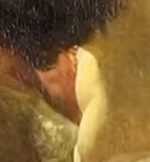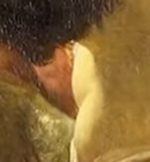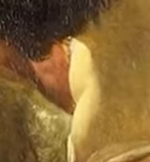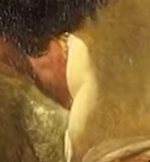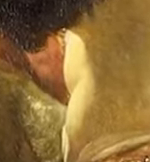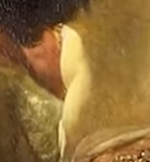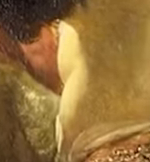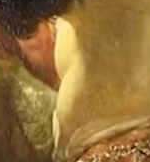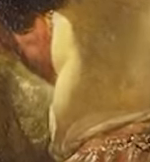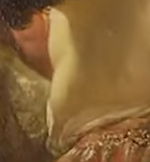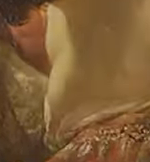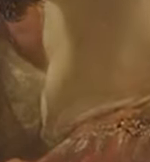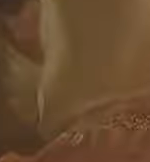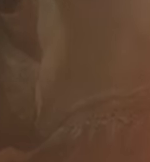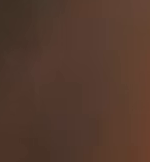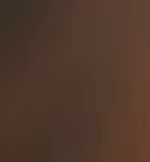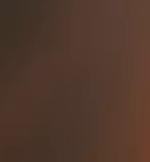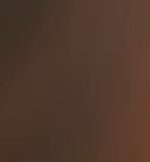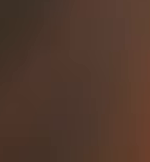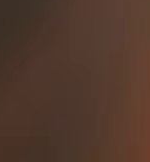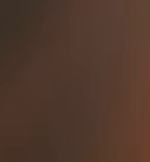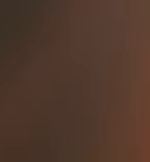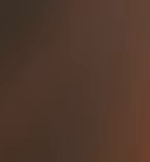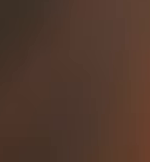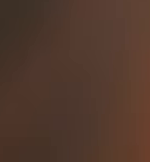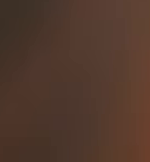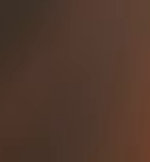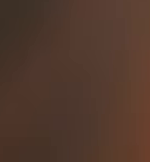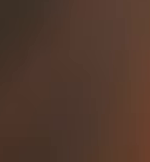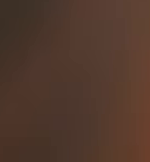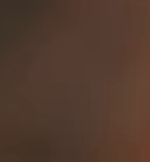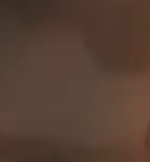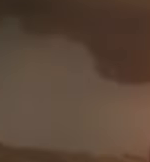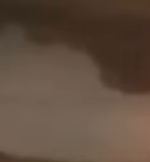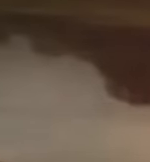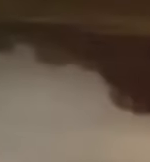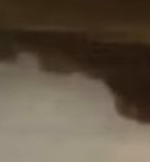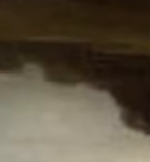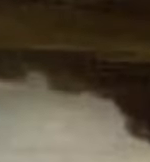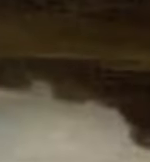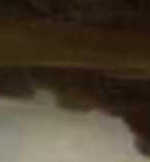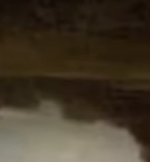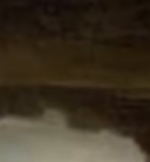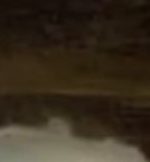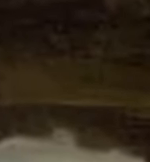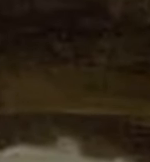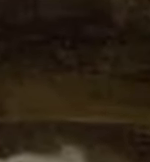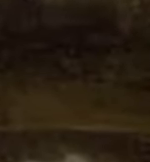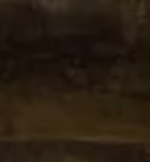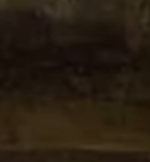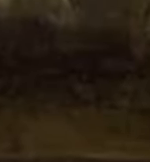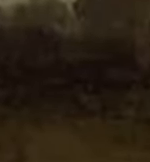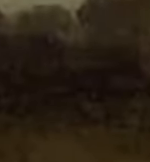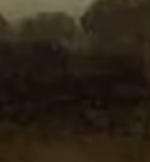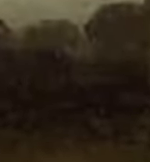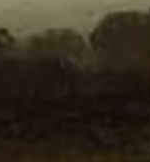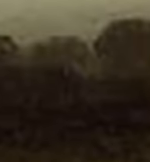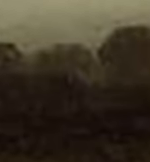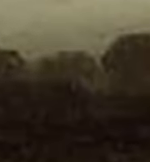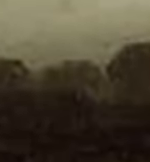su formación artística como aprendiz y tras un rápido aprendizaje en los talleres de distintos pintores, abrió su propio taller en Leiden